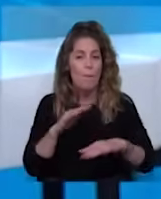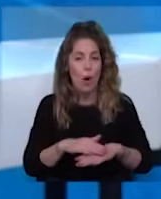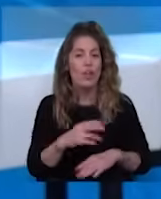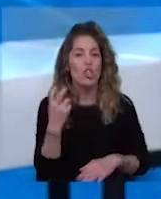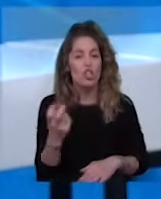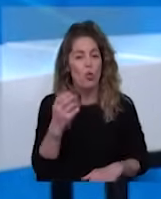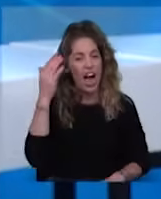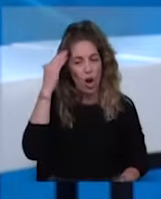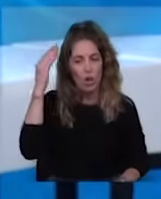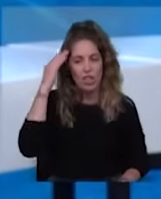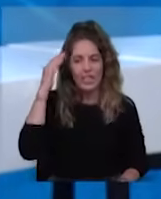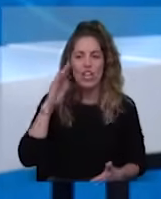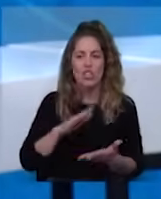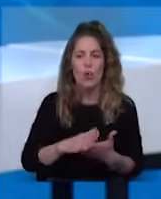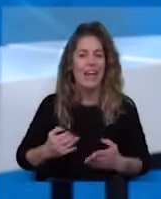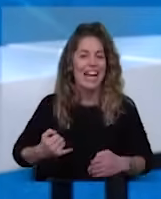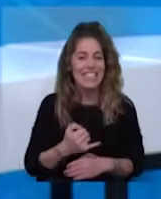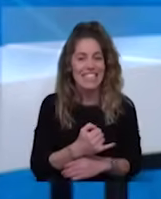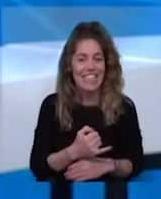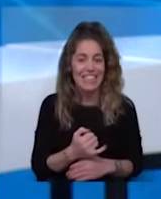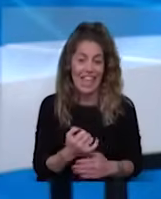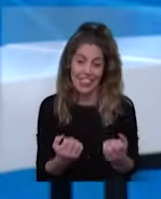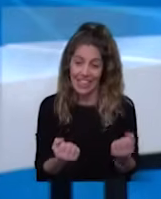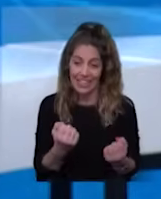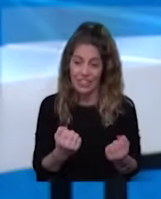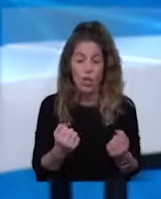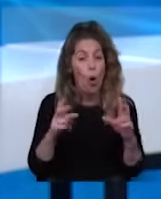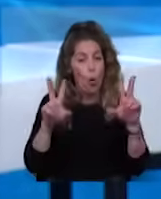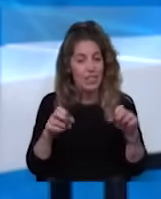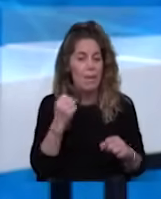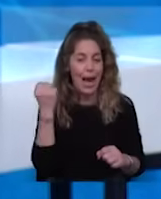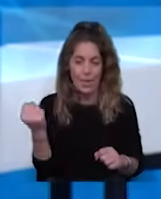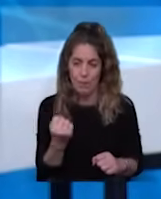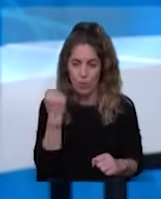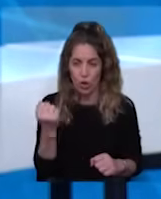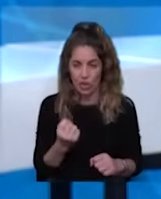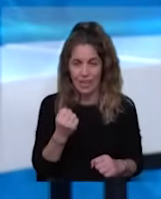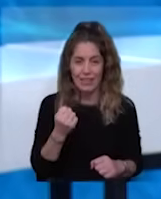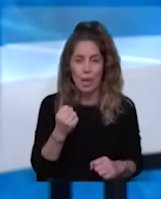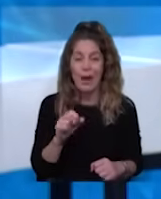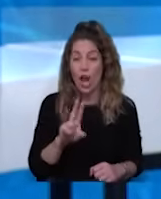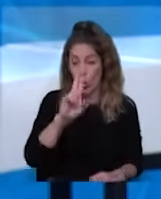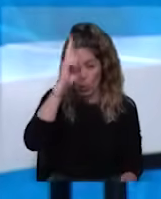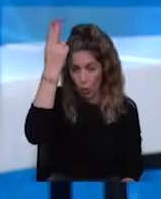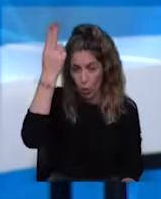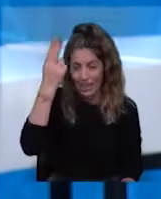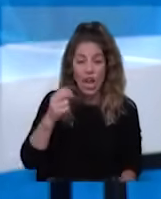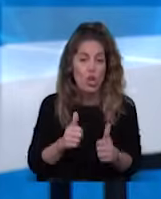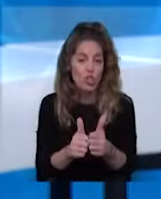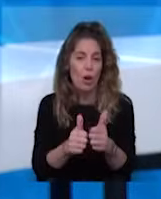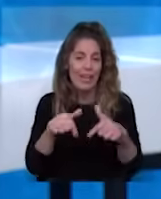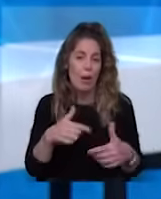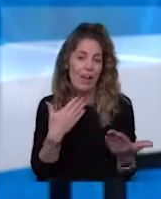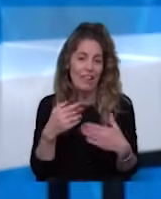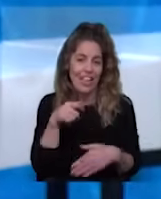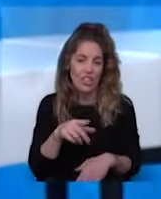concientizar sobre los siniestros de tránsito y vaya si será un tema importante para el Uruguay y nos acompaña aquí para hablar de ese